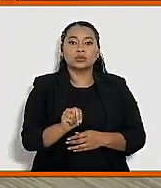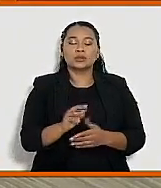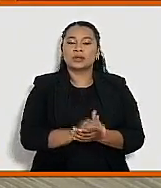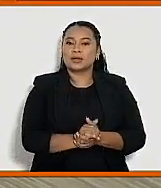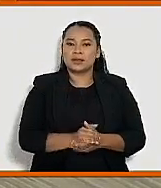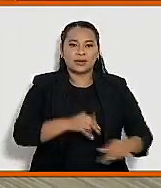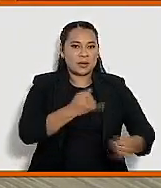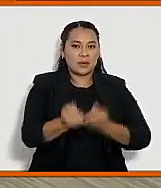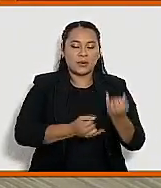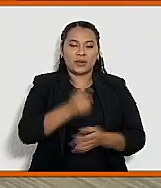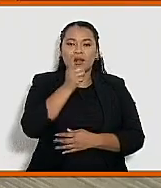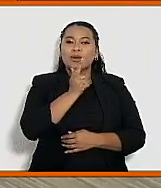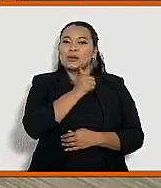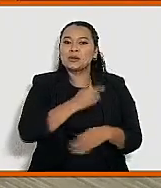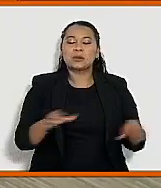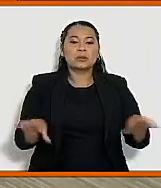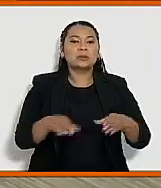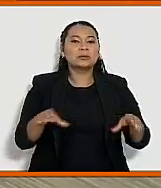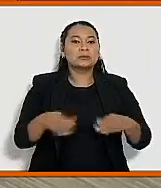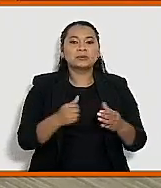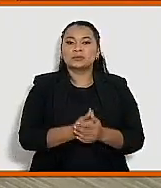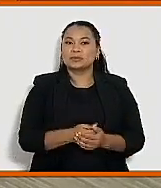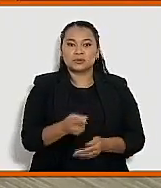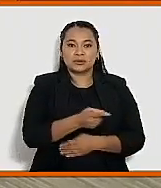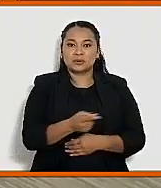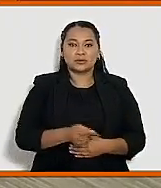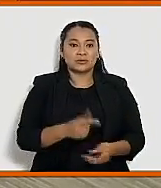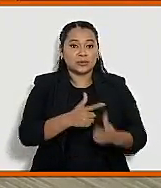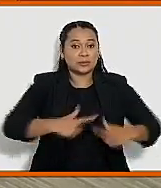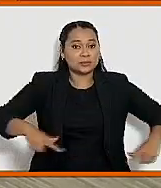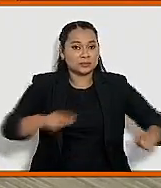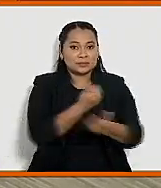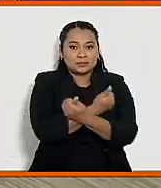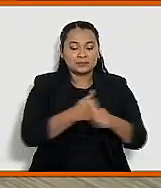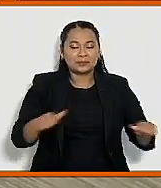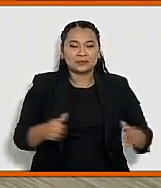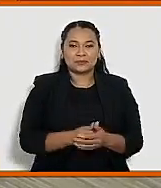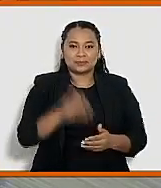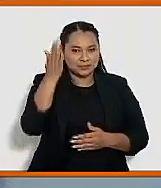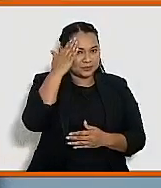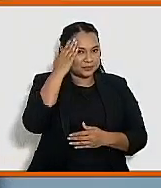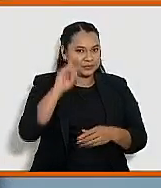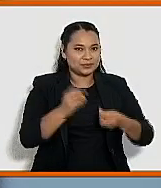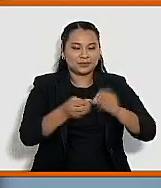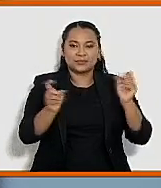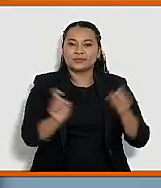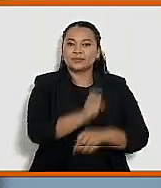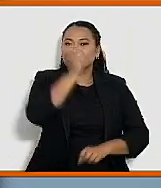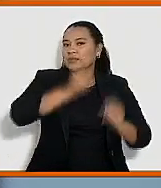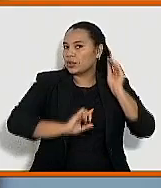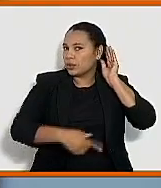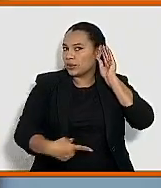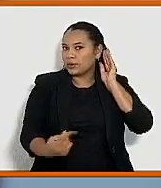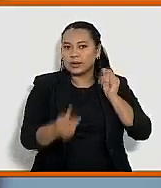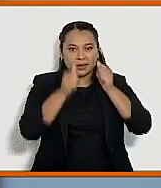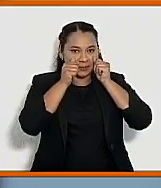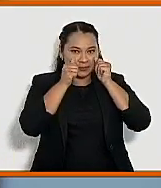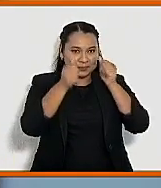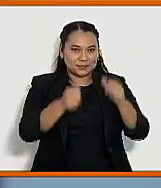Loto, donde quiera que estés. Se viene el primer dígito ganador para Diario en esta tarde. Atentos. Muchísima suerte porque este